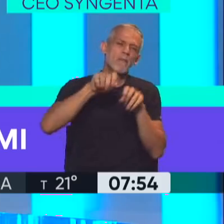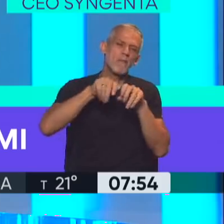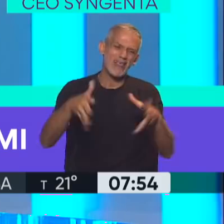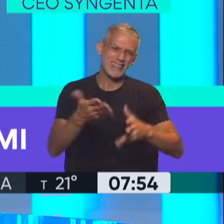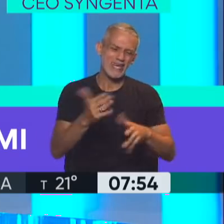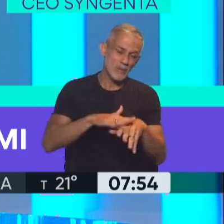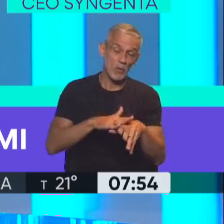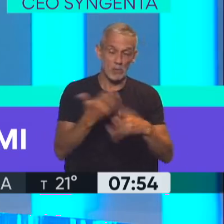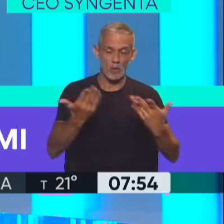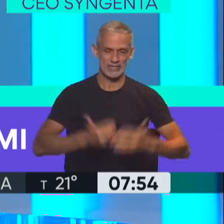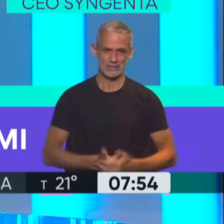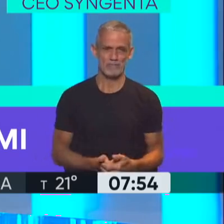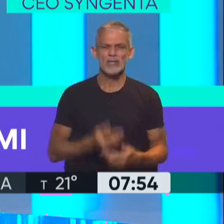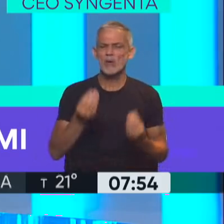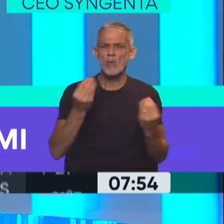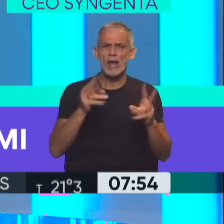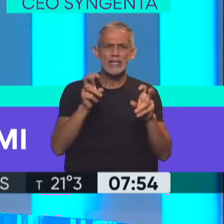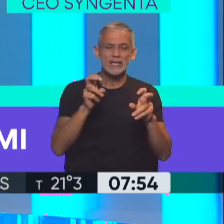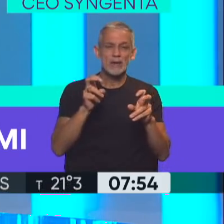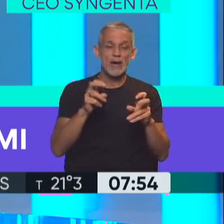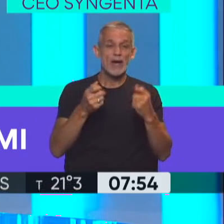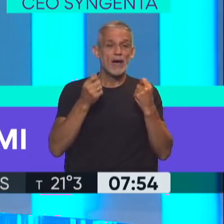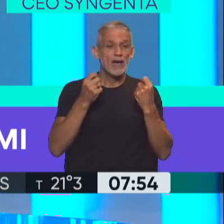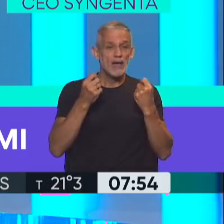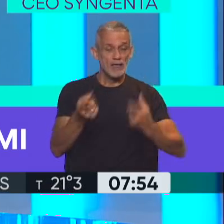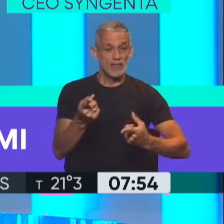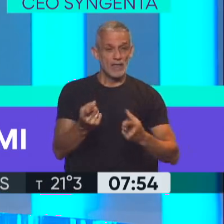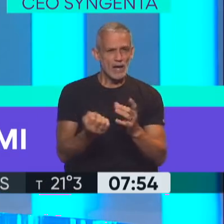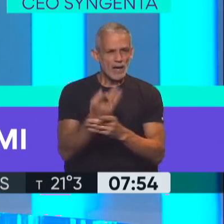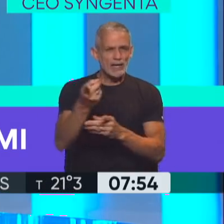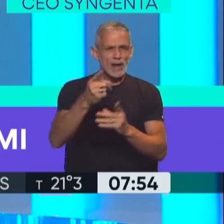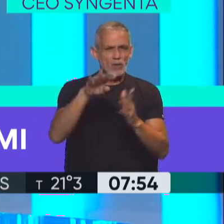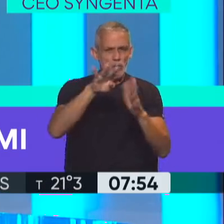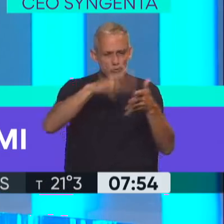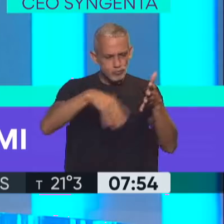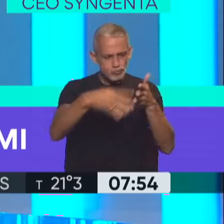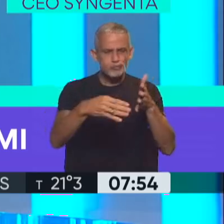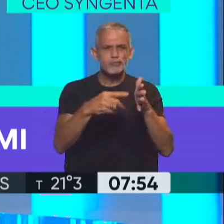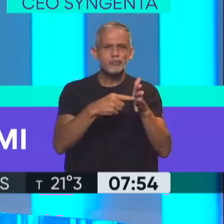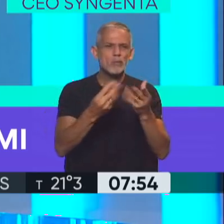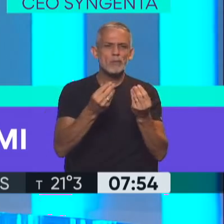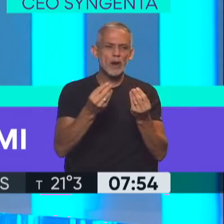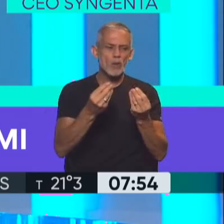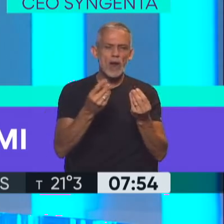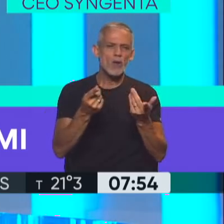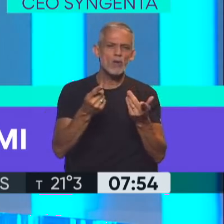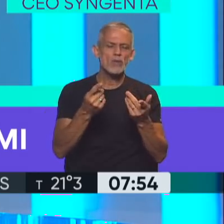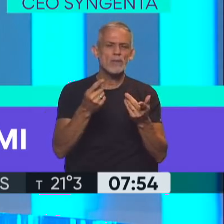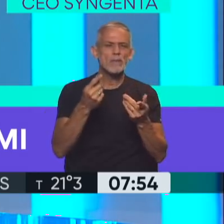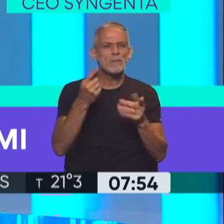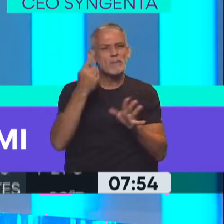para esto que es generar un esquema de anclaje de expectativas económicas